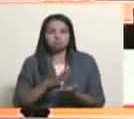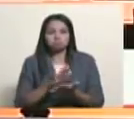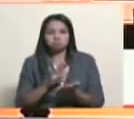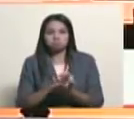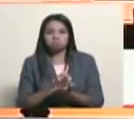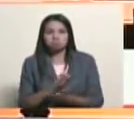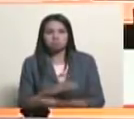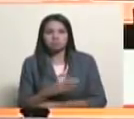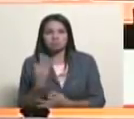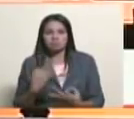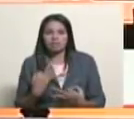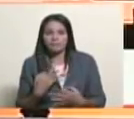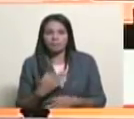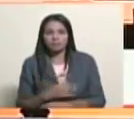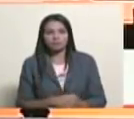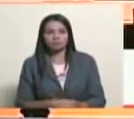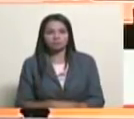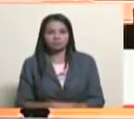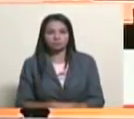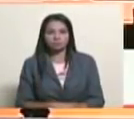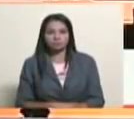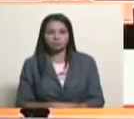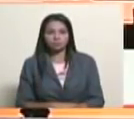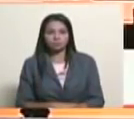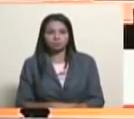calma y cordura,